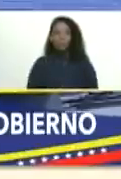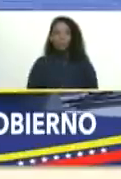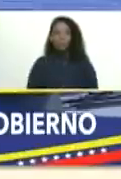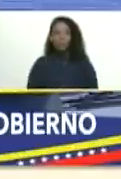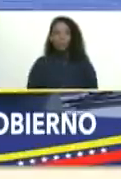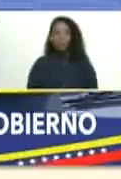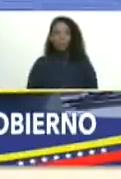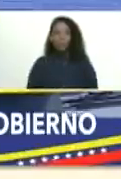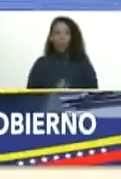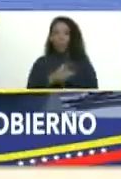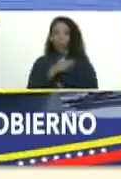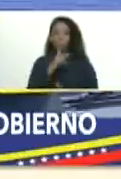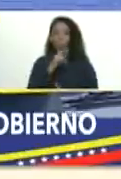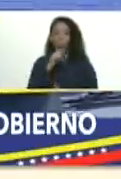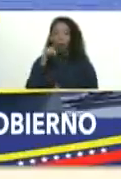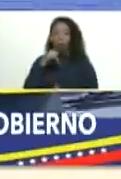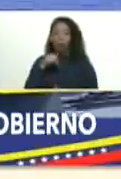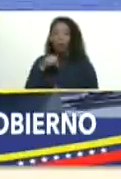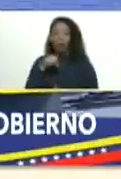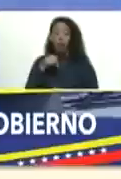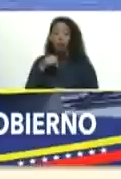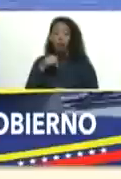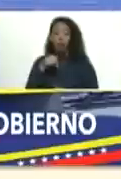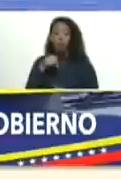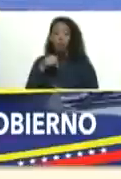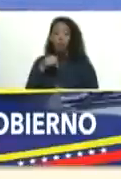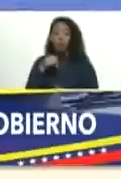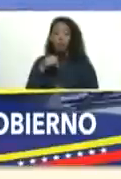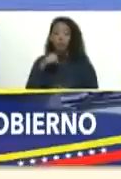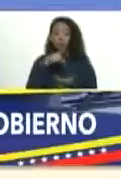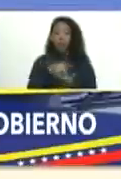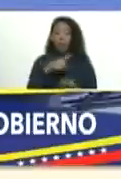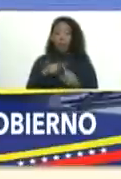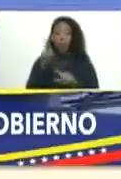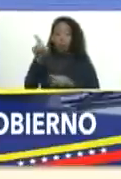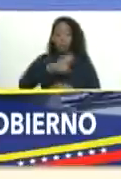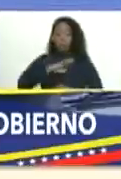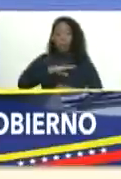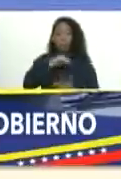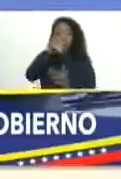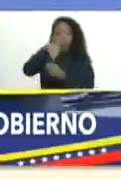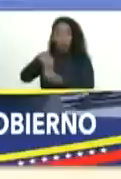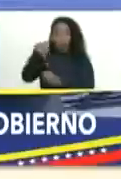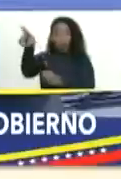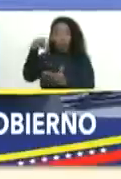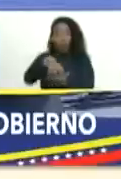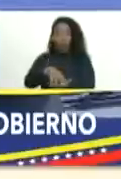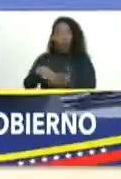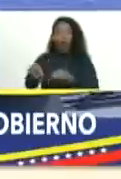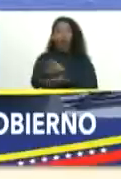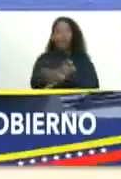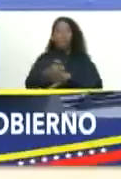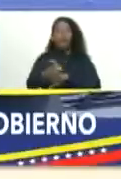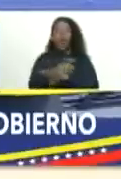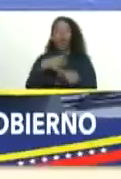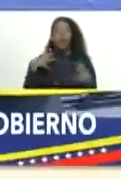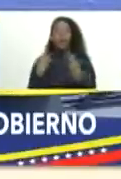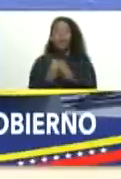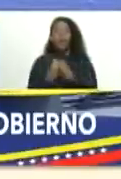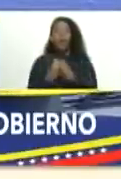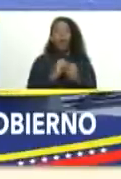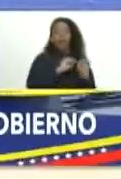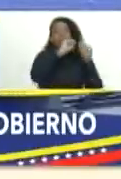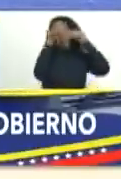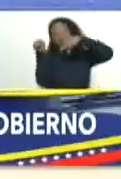no está presente físicamente aquí, pero que está en su región, es el gobernador compañero Rafael Lacaba. Yo